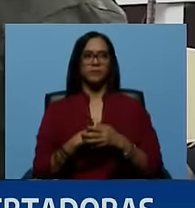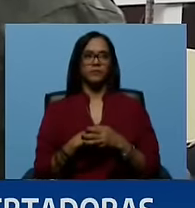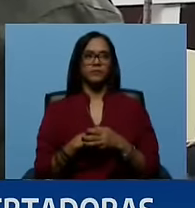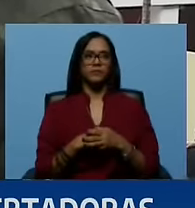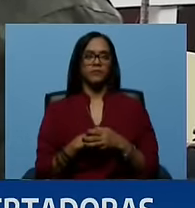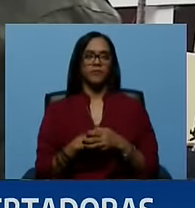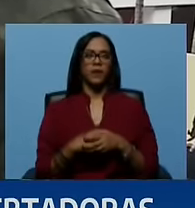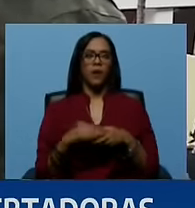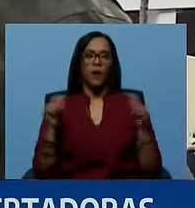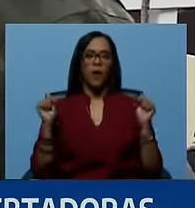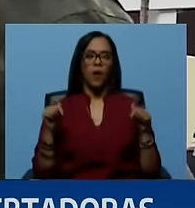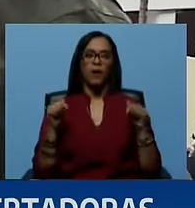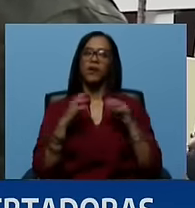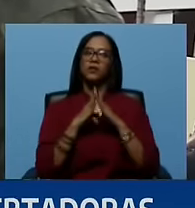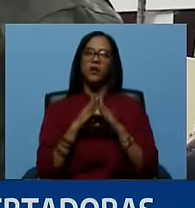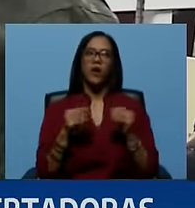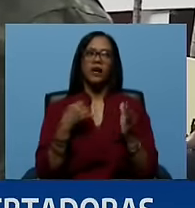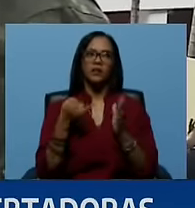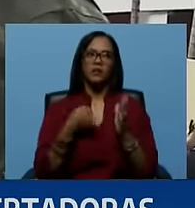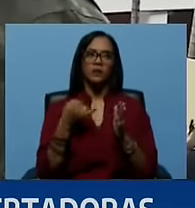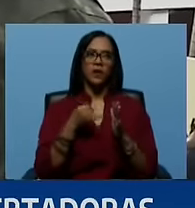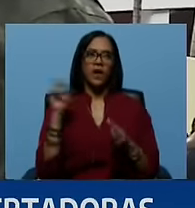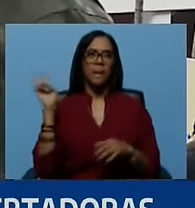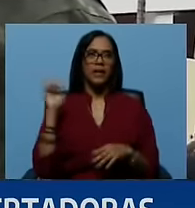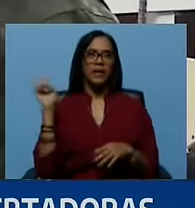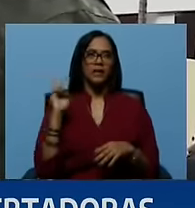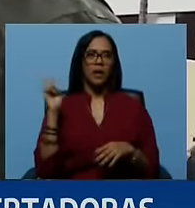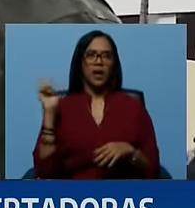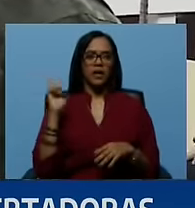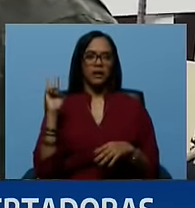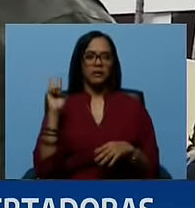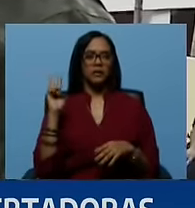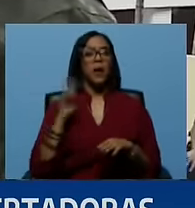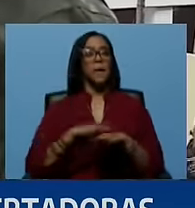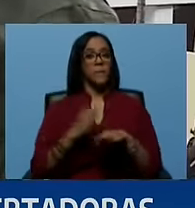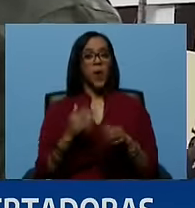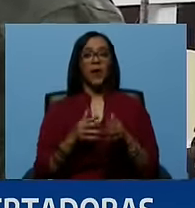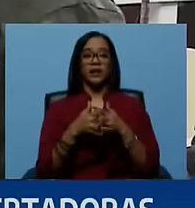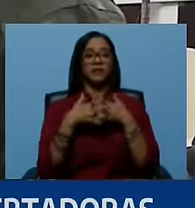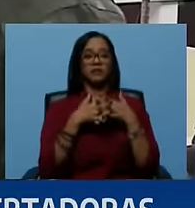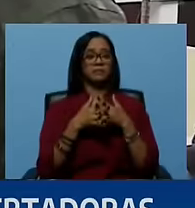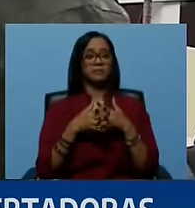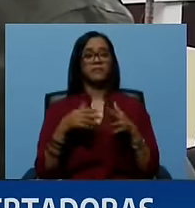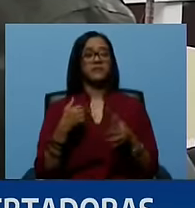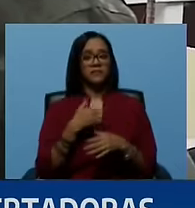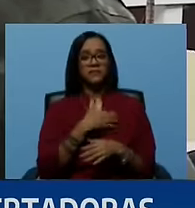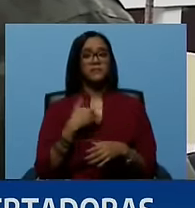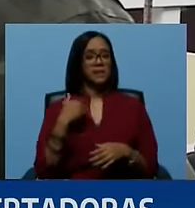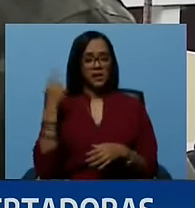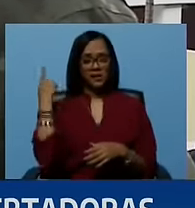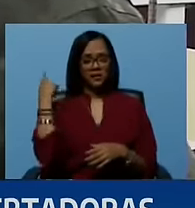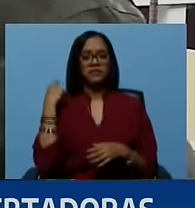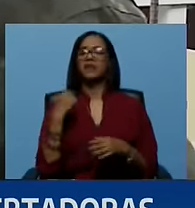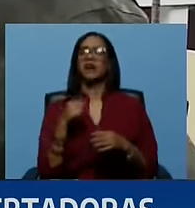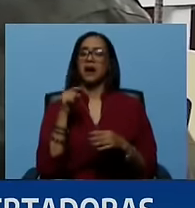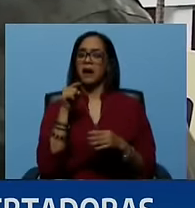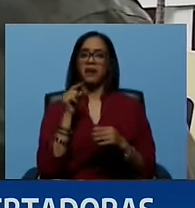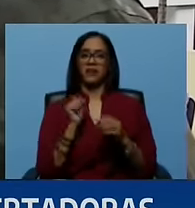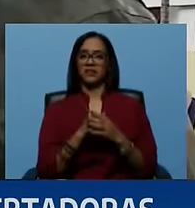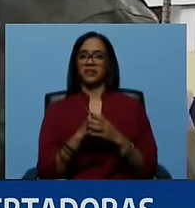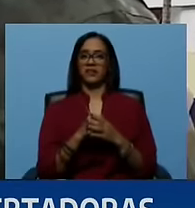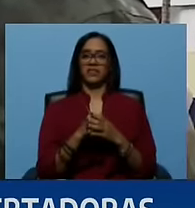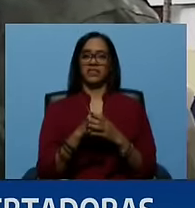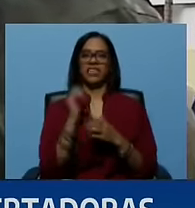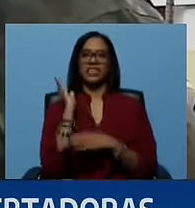hoy todas las instituciones venezolanas porque los gringos ayer pretendieron con sus pretendidas